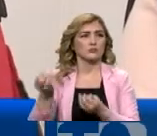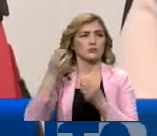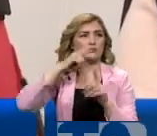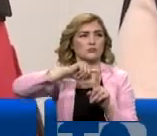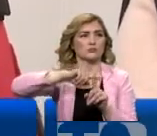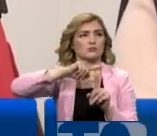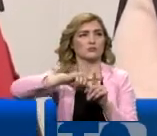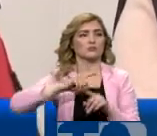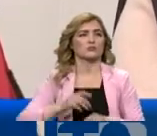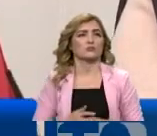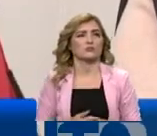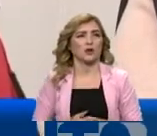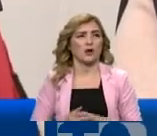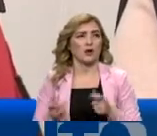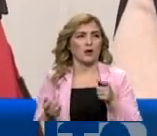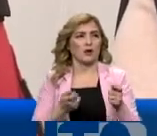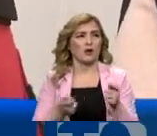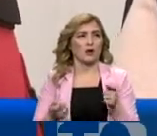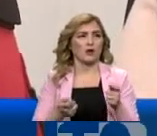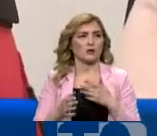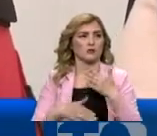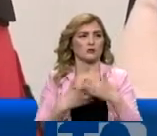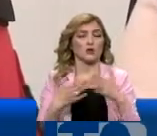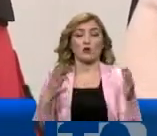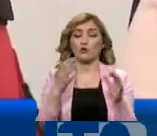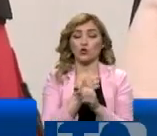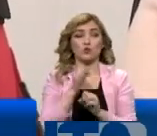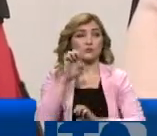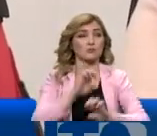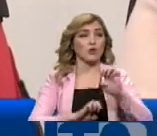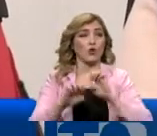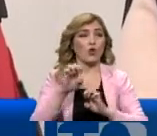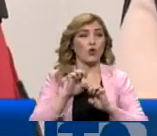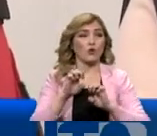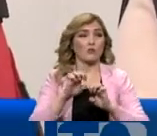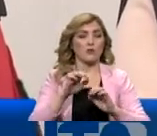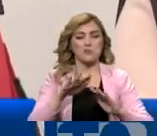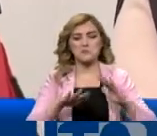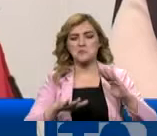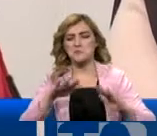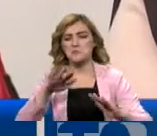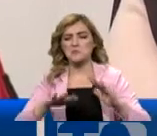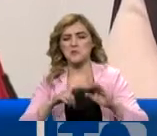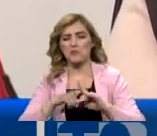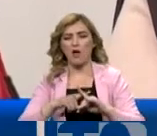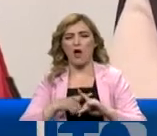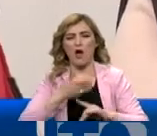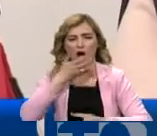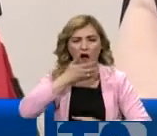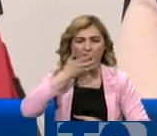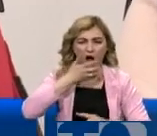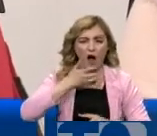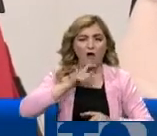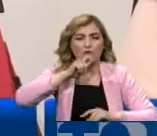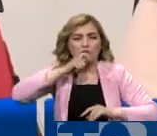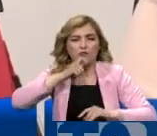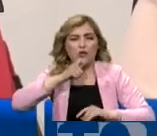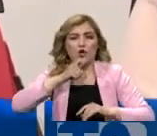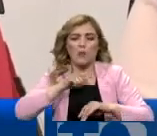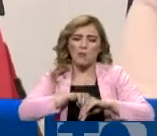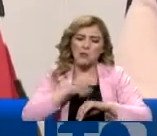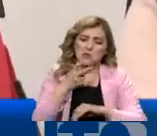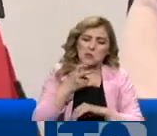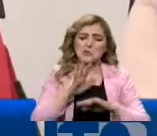positivo, lo monitoreamos durante toda la noche, hicimos una evaluación térmica en la mañana y termográfica a primeras horas del día, donde